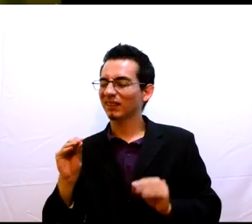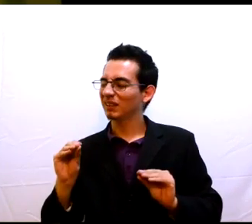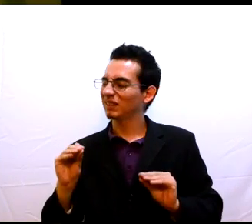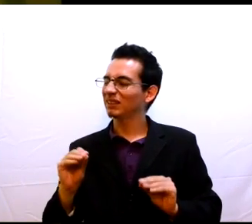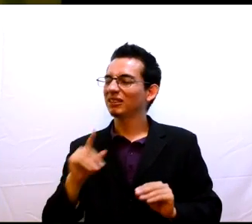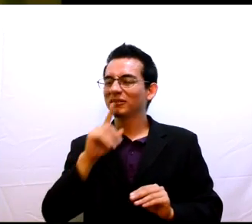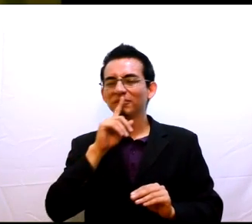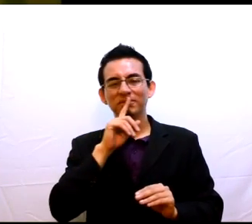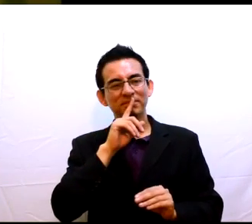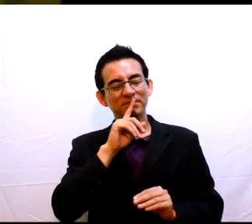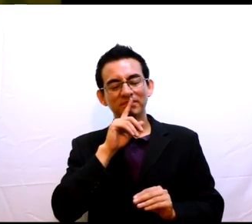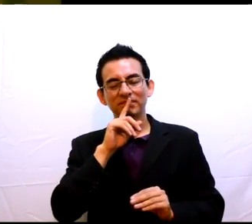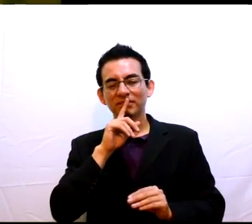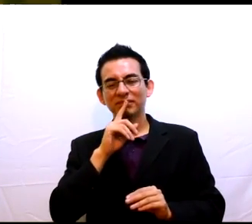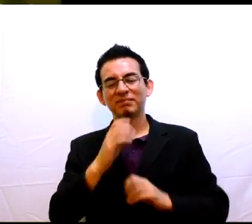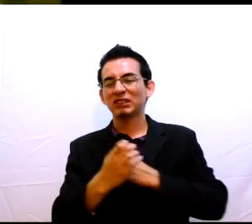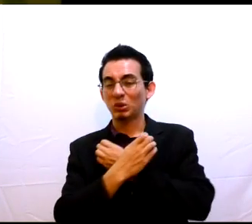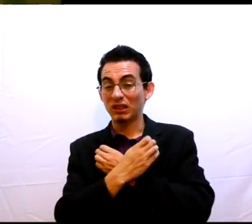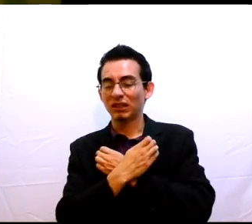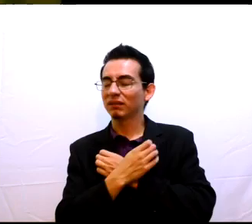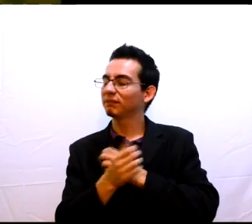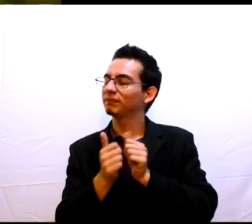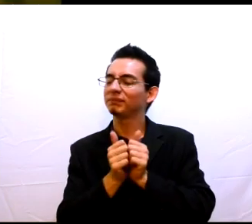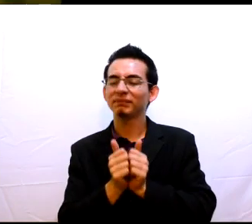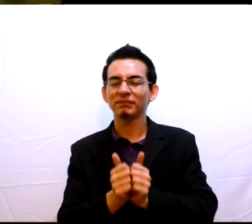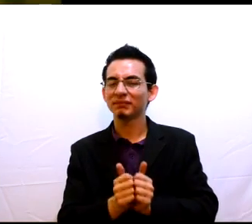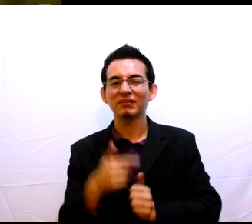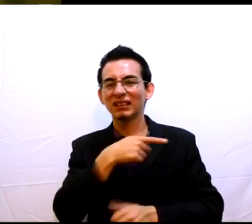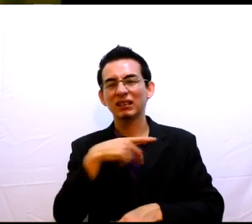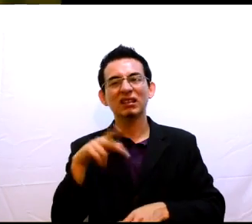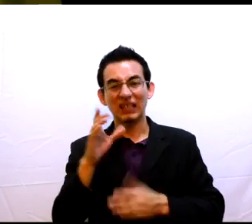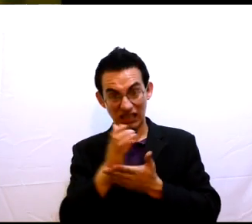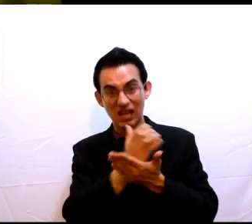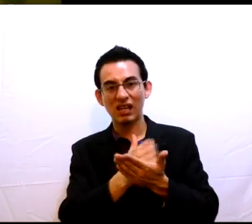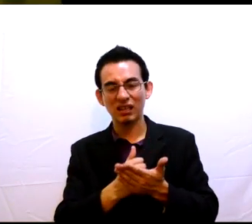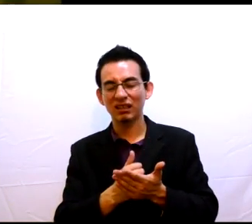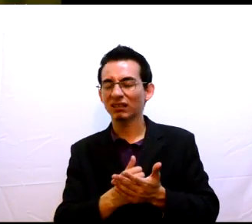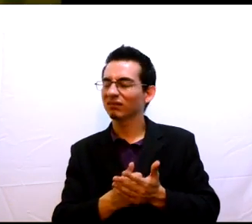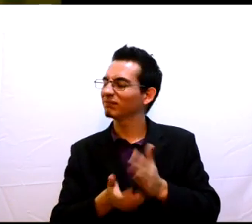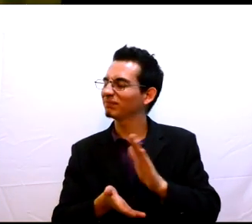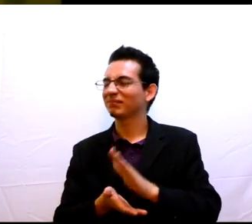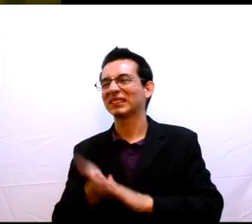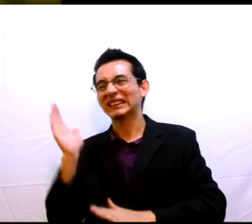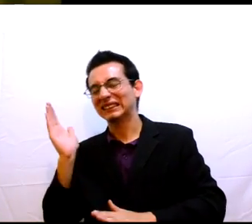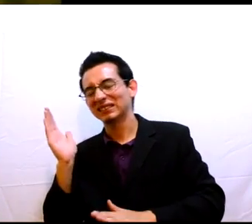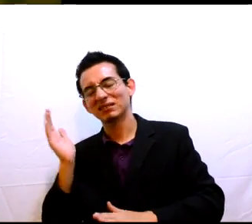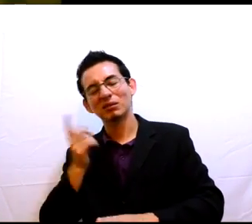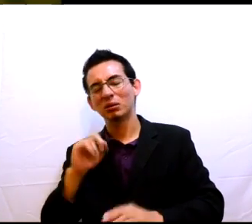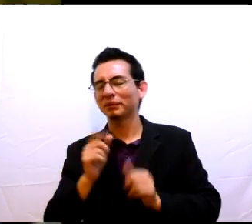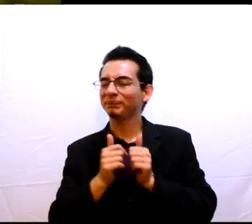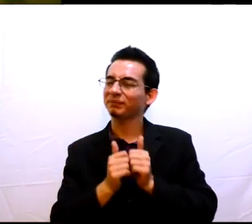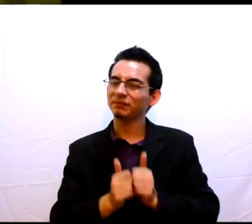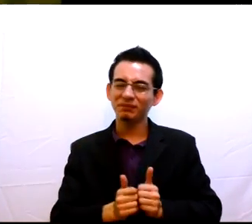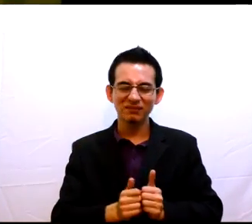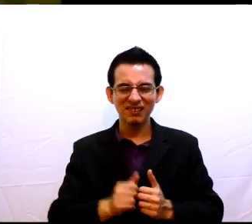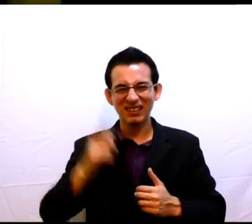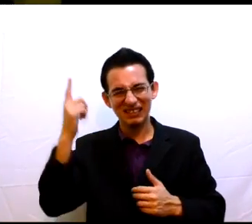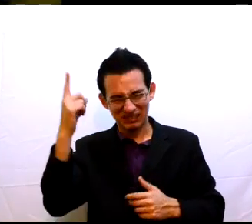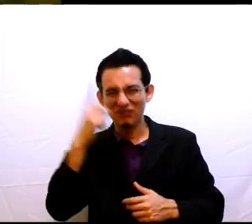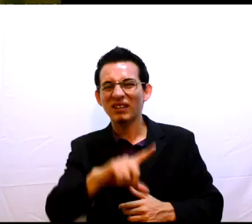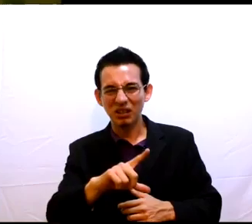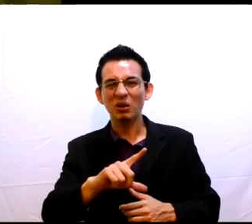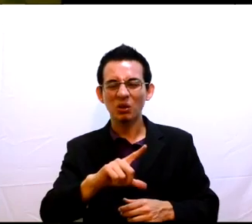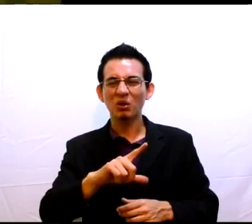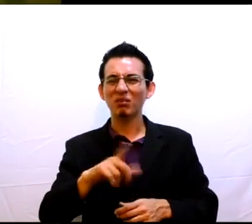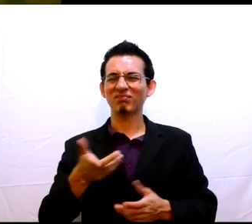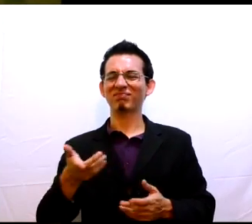educación no me levanté y me fui pero ghana no me faltaron no se considera